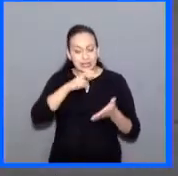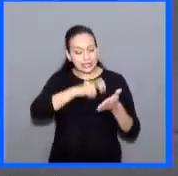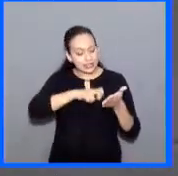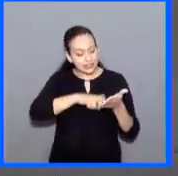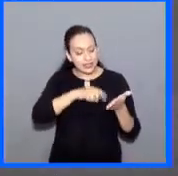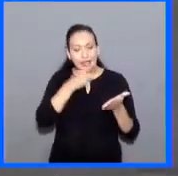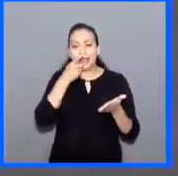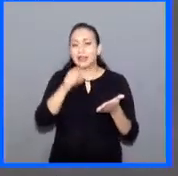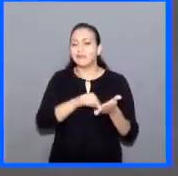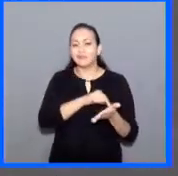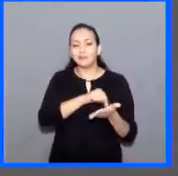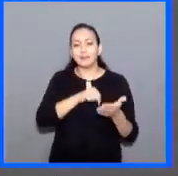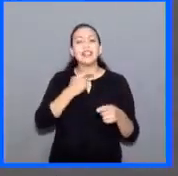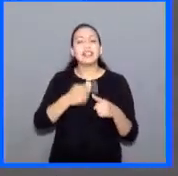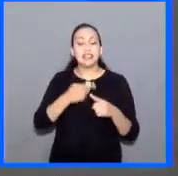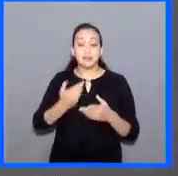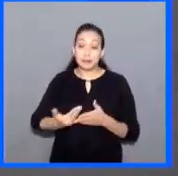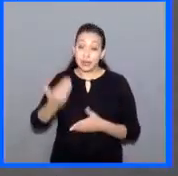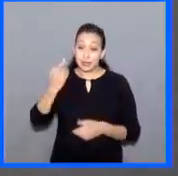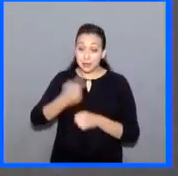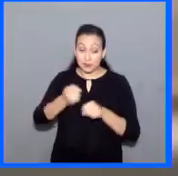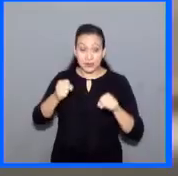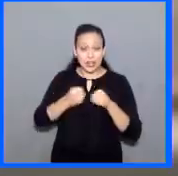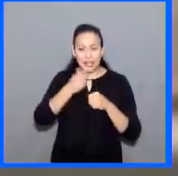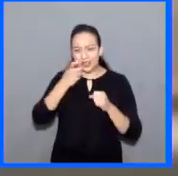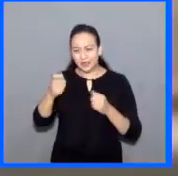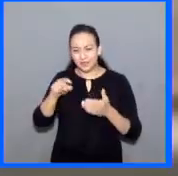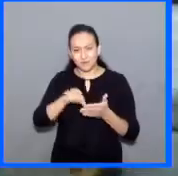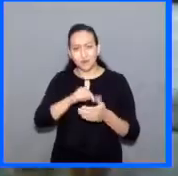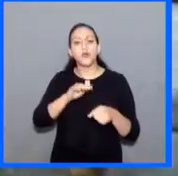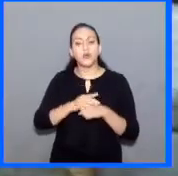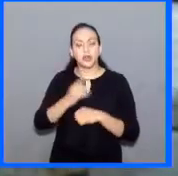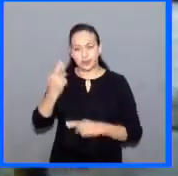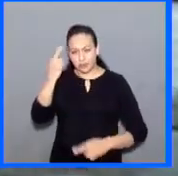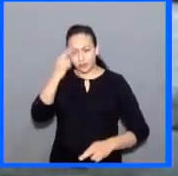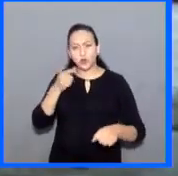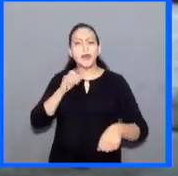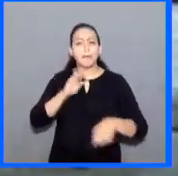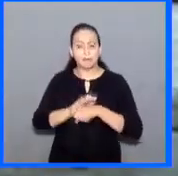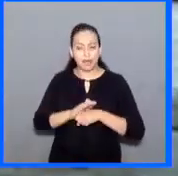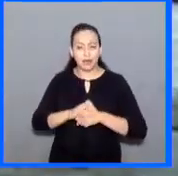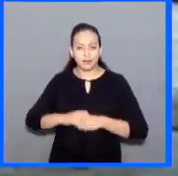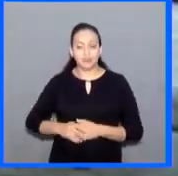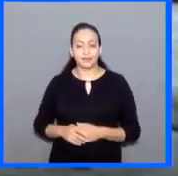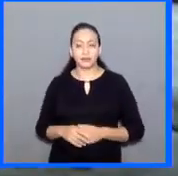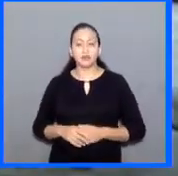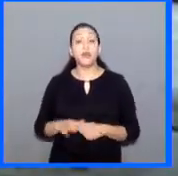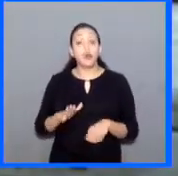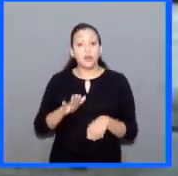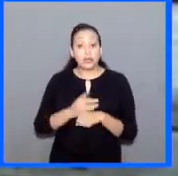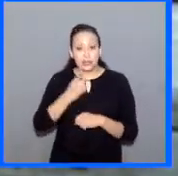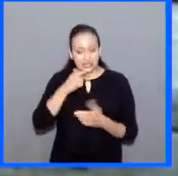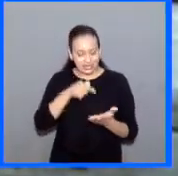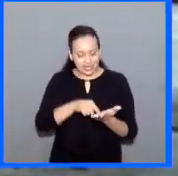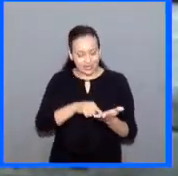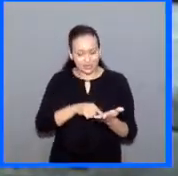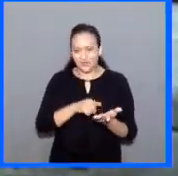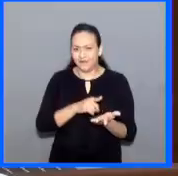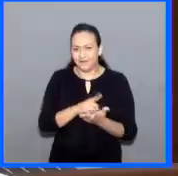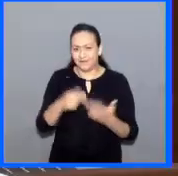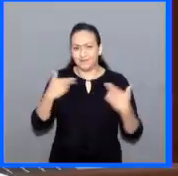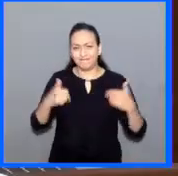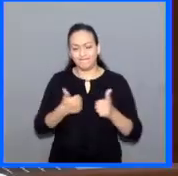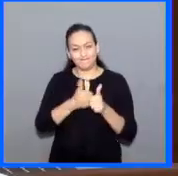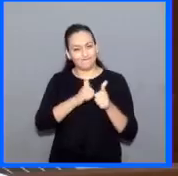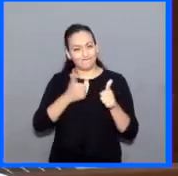la extinta primera sala de la Corte al revisar un amparo indirecto por considerar que era regresivo para la protección de derechos.